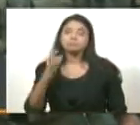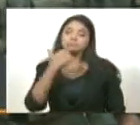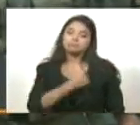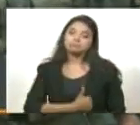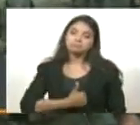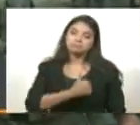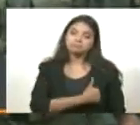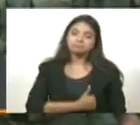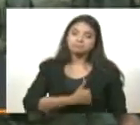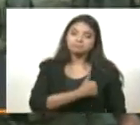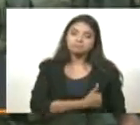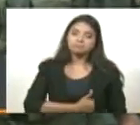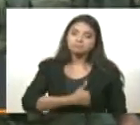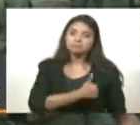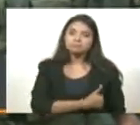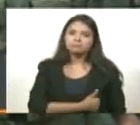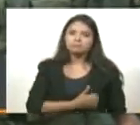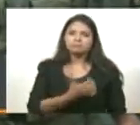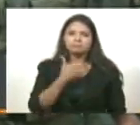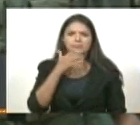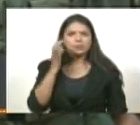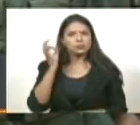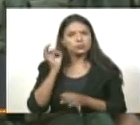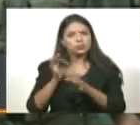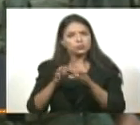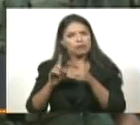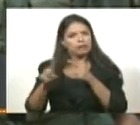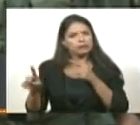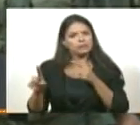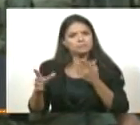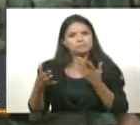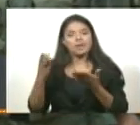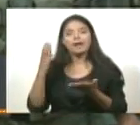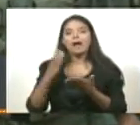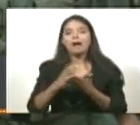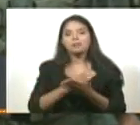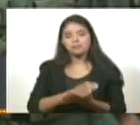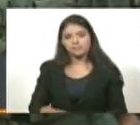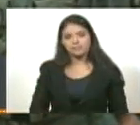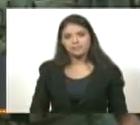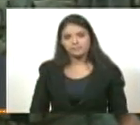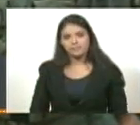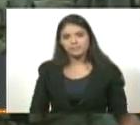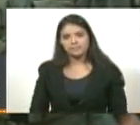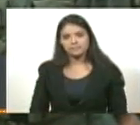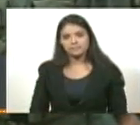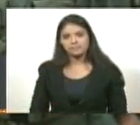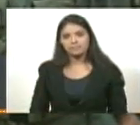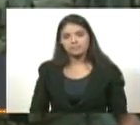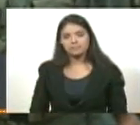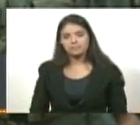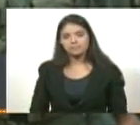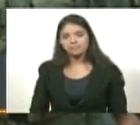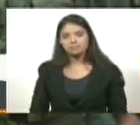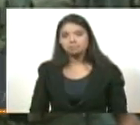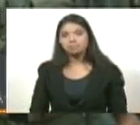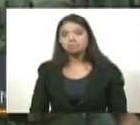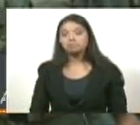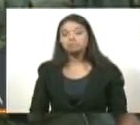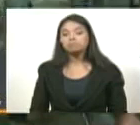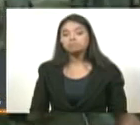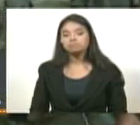Lamentablemente, un hecho aislado, Katia, un hecho aislado, que por